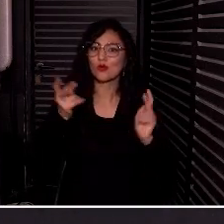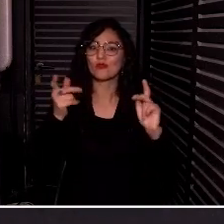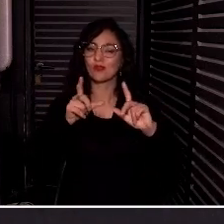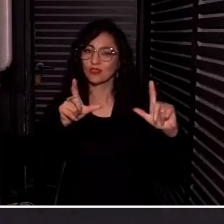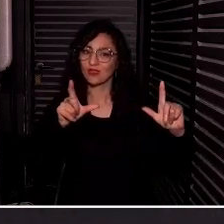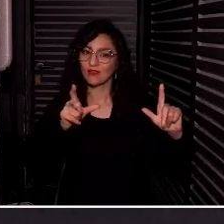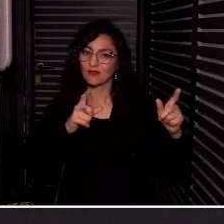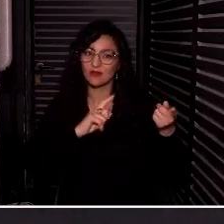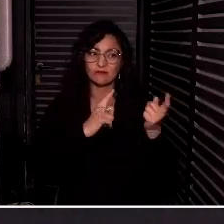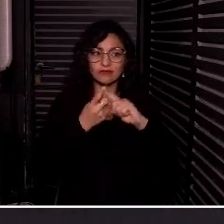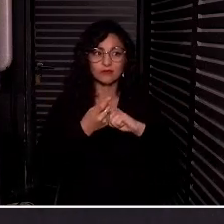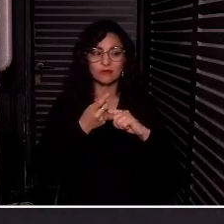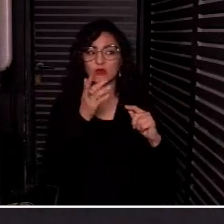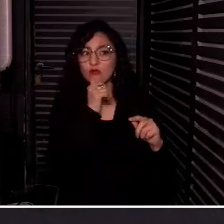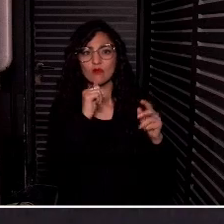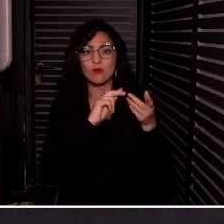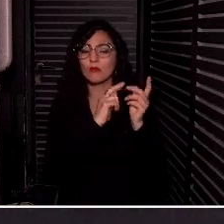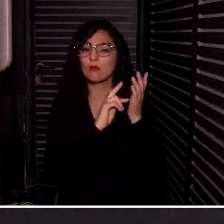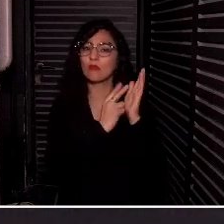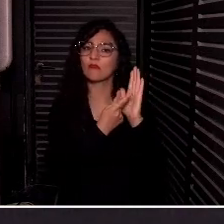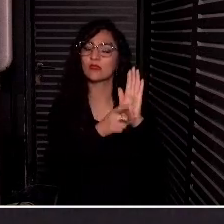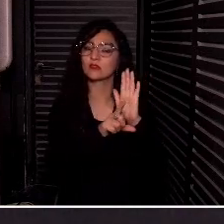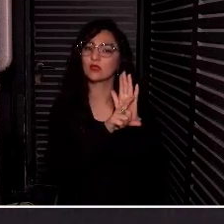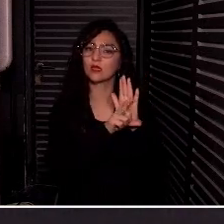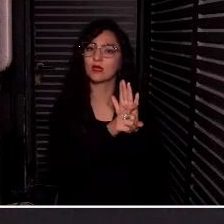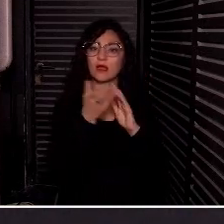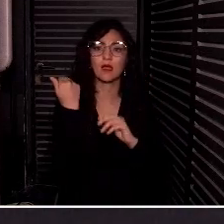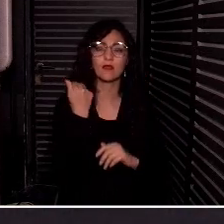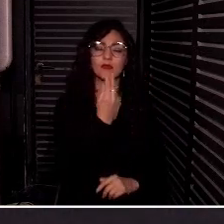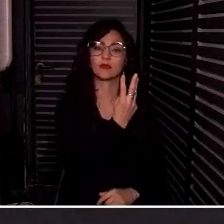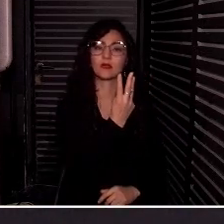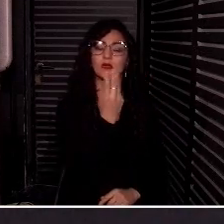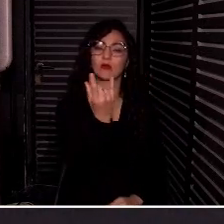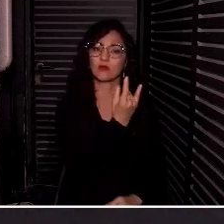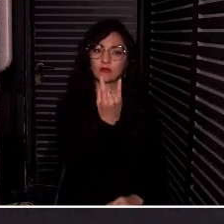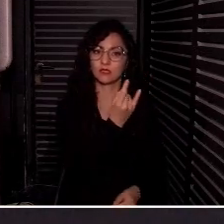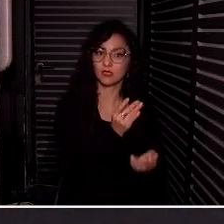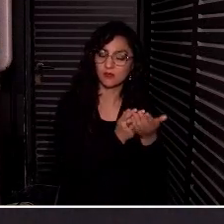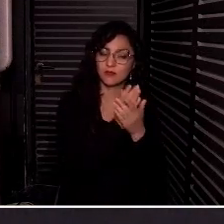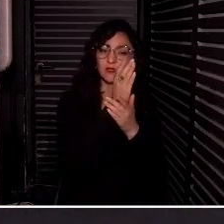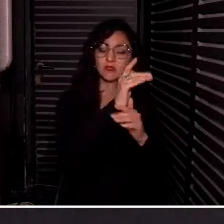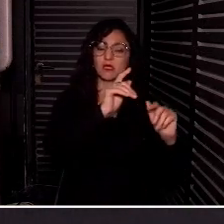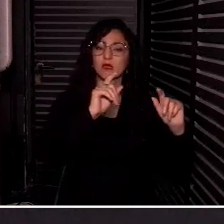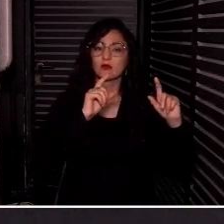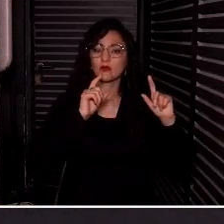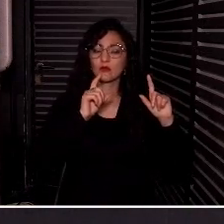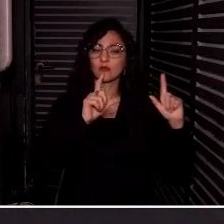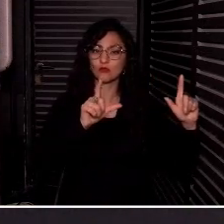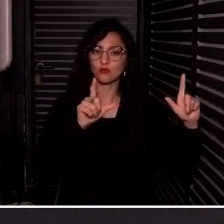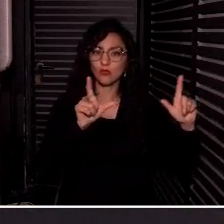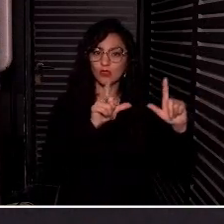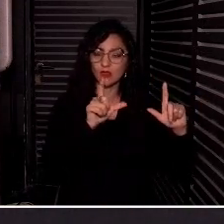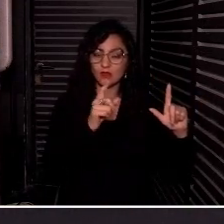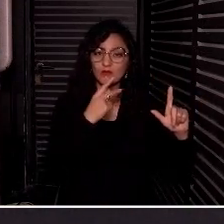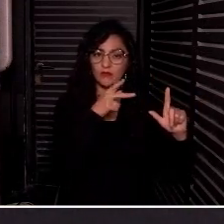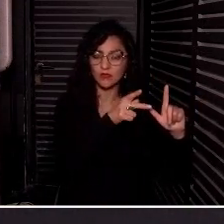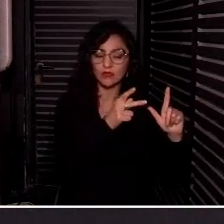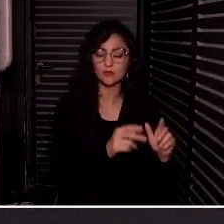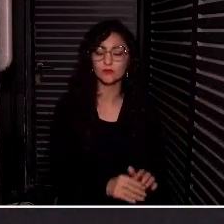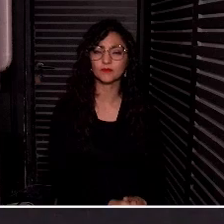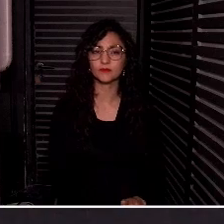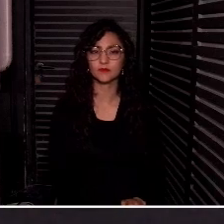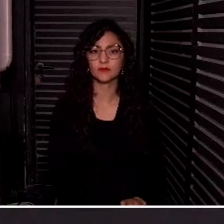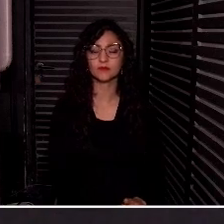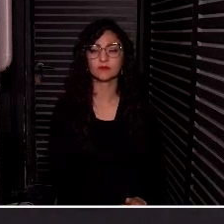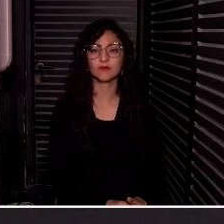ninguna modificación legal las tres universidades eh que comenzaron a a iniciaron digamos la la